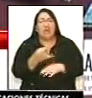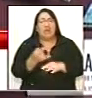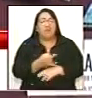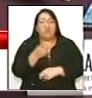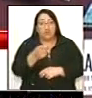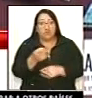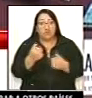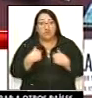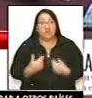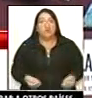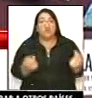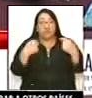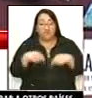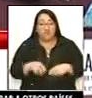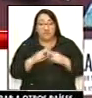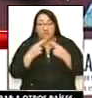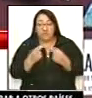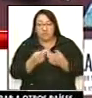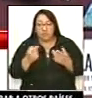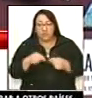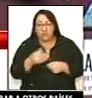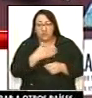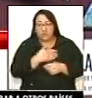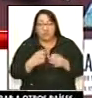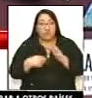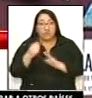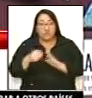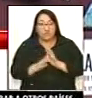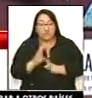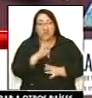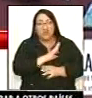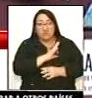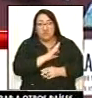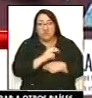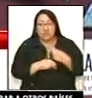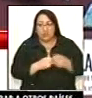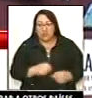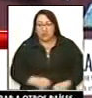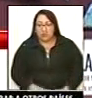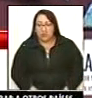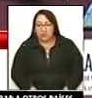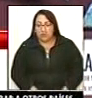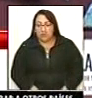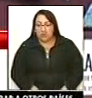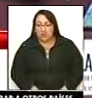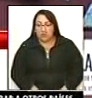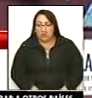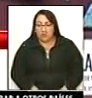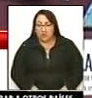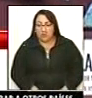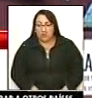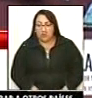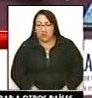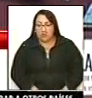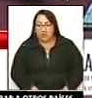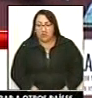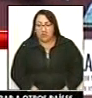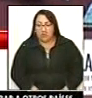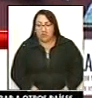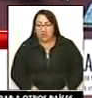usted hubiera venido a estas reuniones donde viene el presidente de la Corte Suprema, el fiscal de la Nación, el defensor del pueblo, el alcalde, el contralor, han